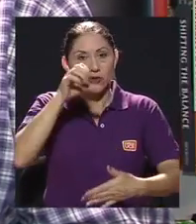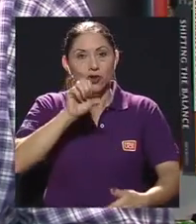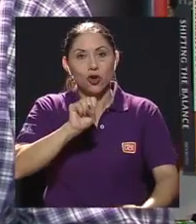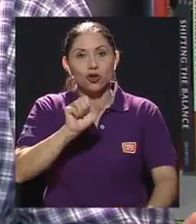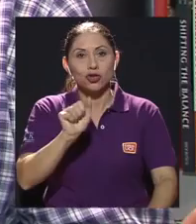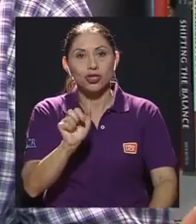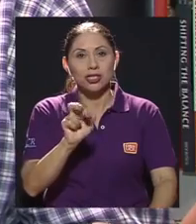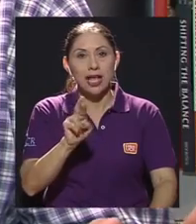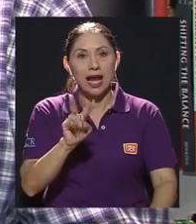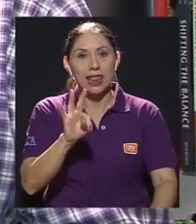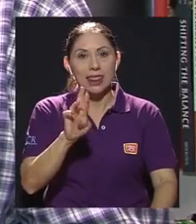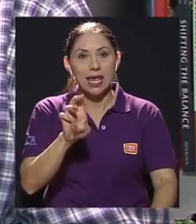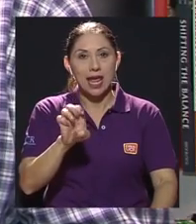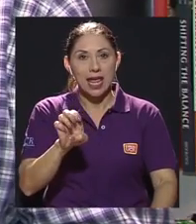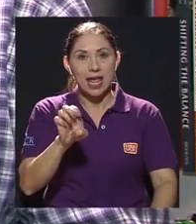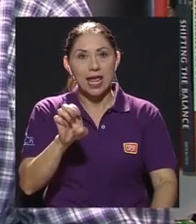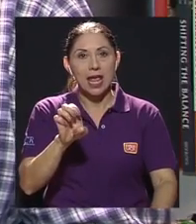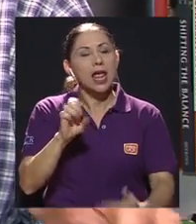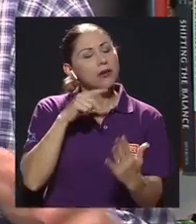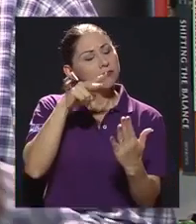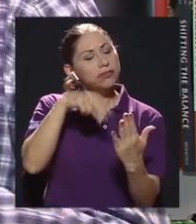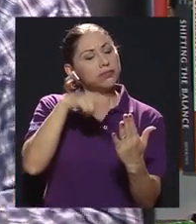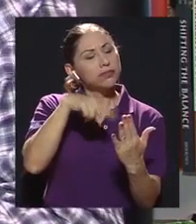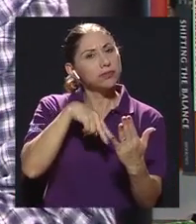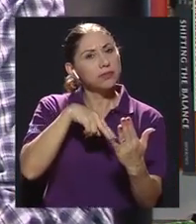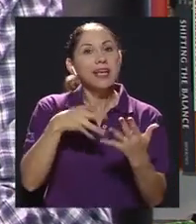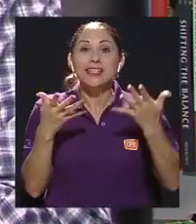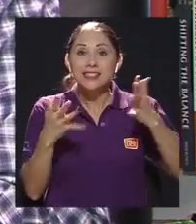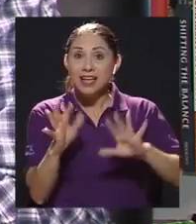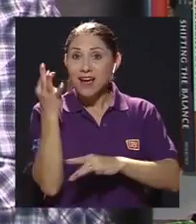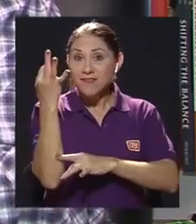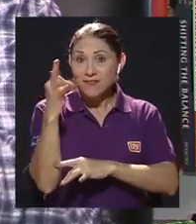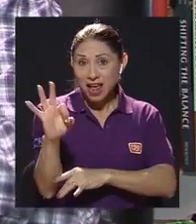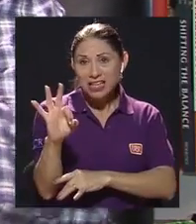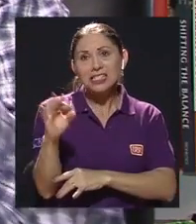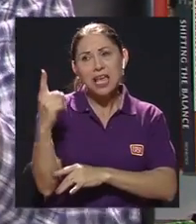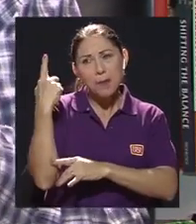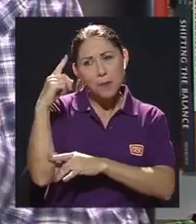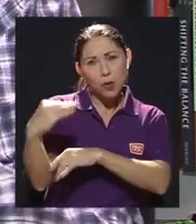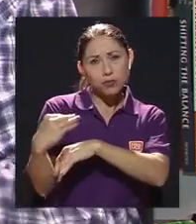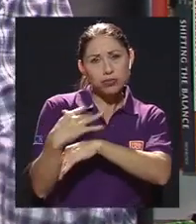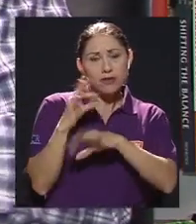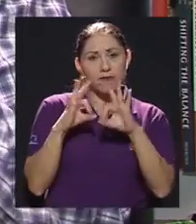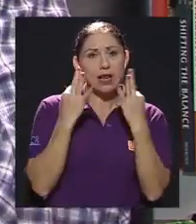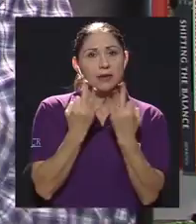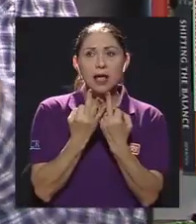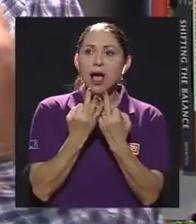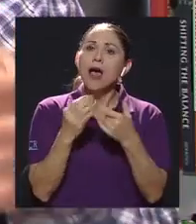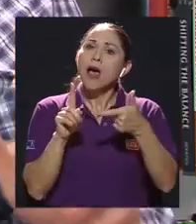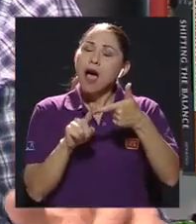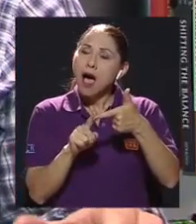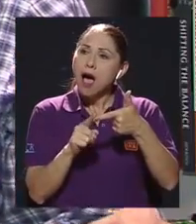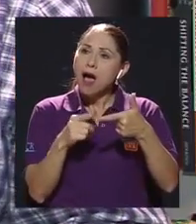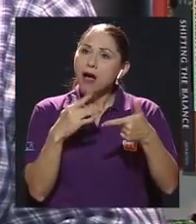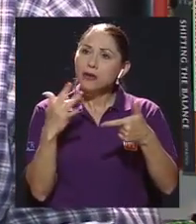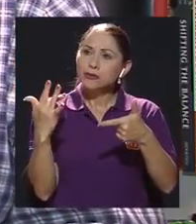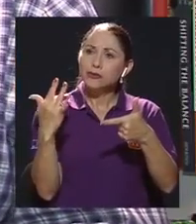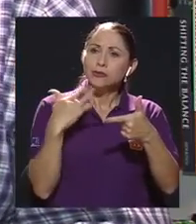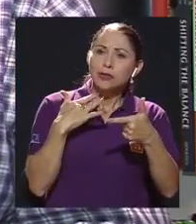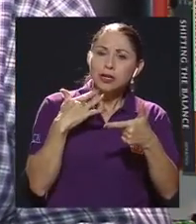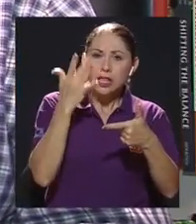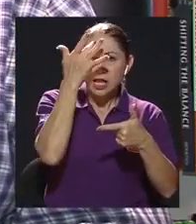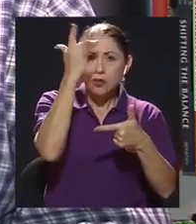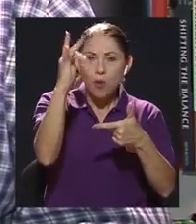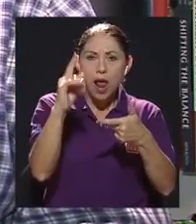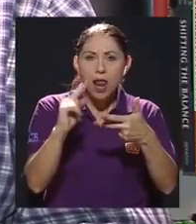y ya Francia, por la cuestión familiar, por el atractivo intelectual, por el atractivo político, me llamó